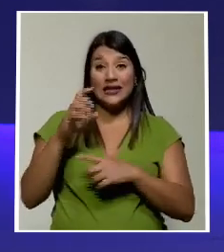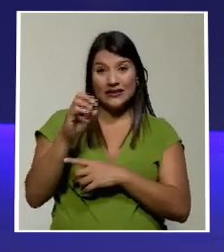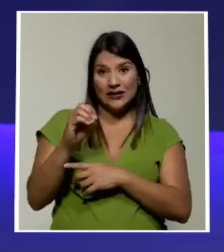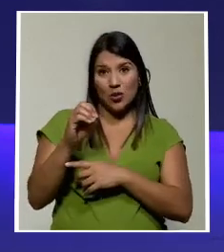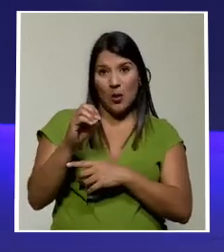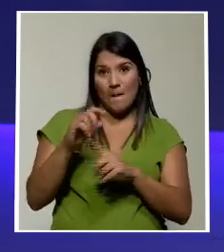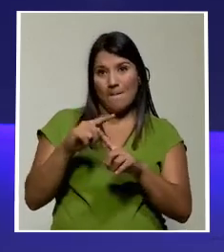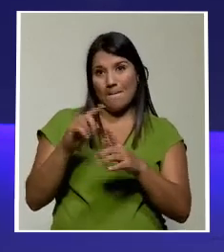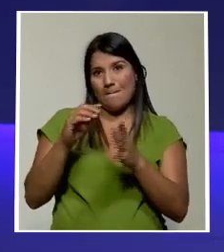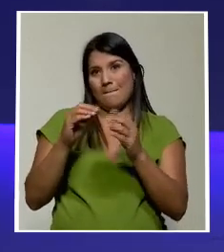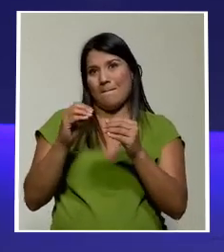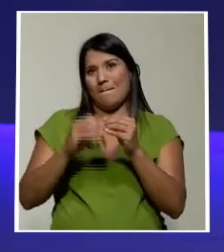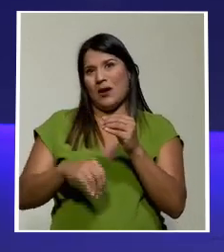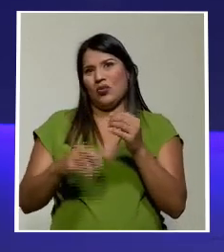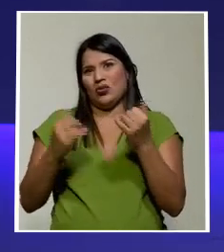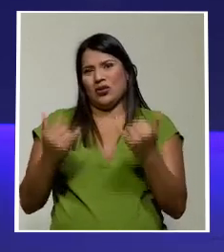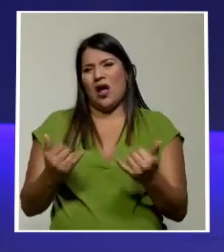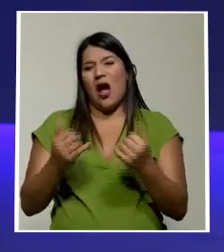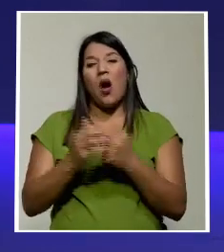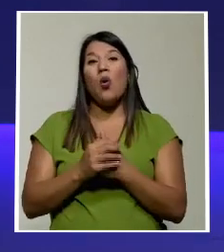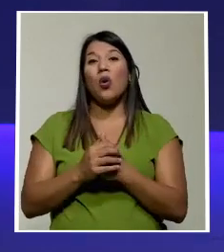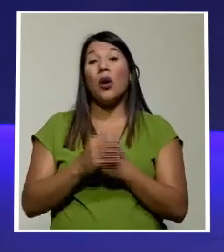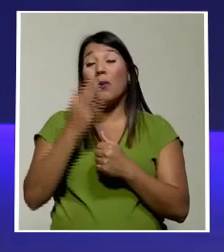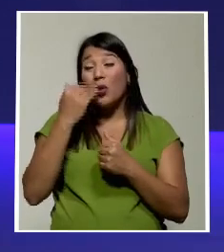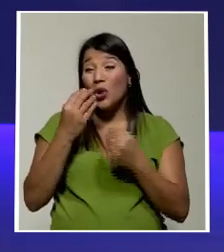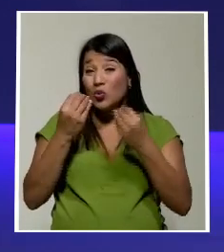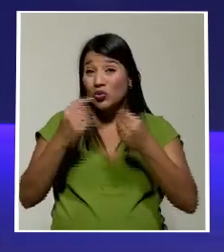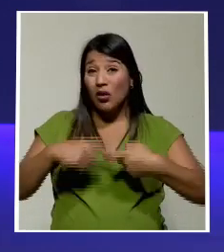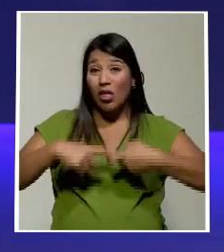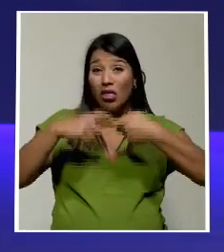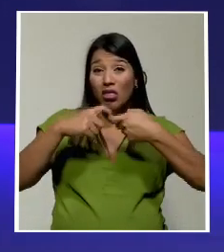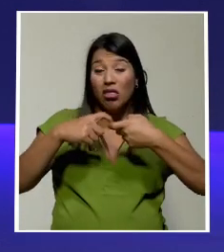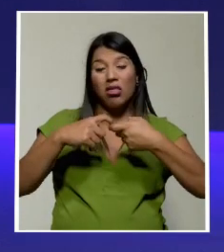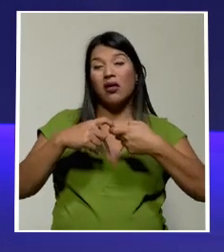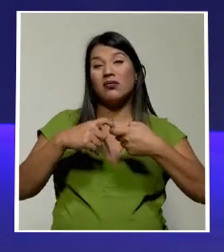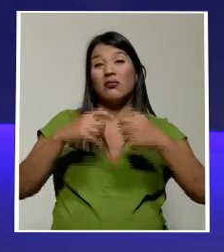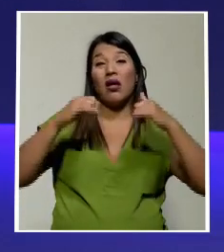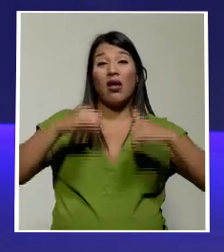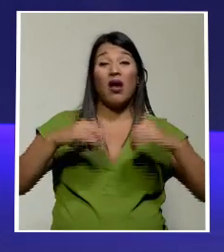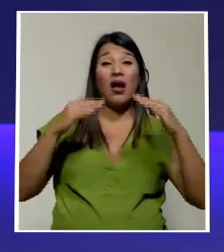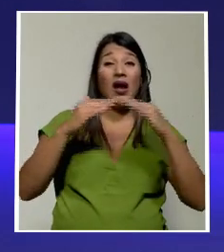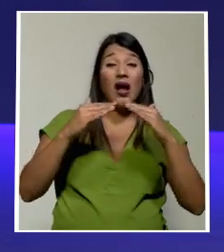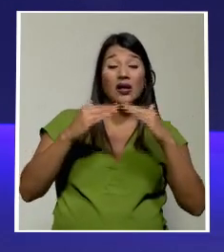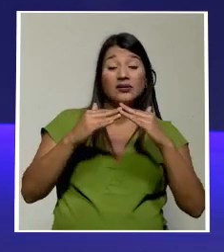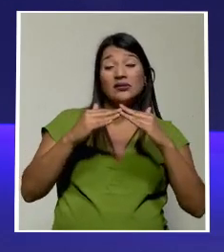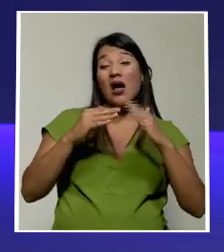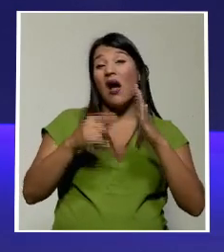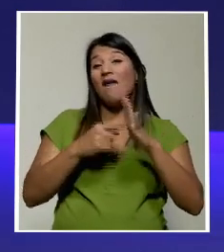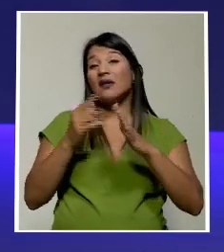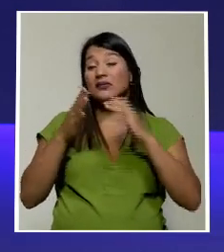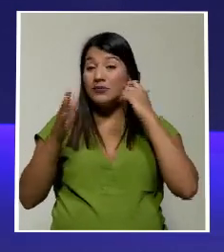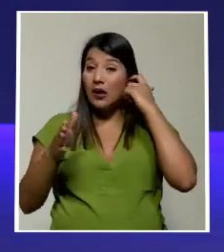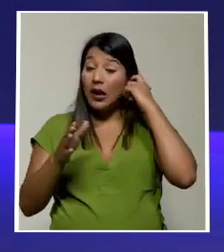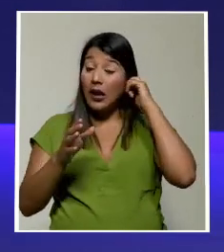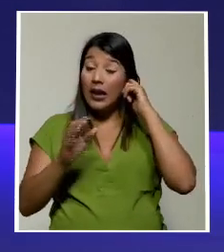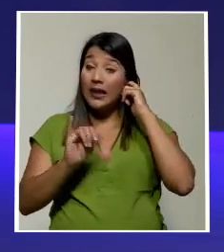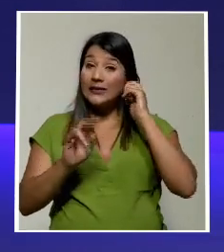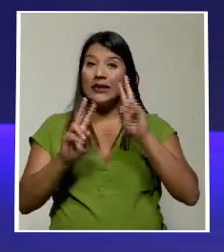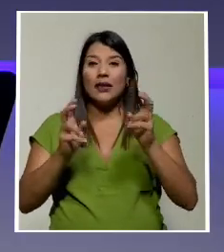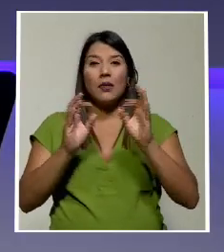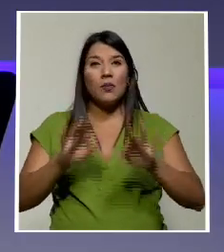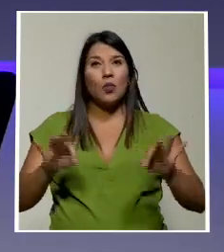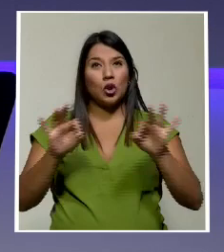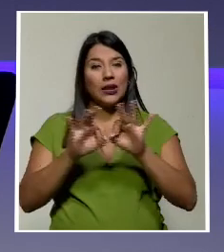que estamos de apagón educativo, donde el mismo Estado de la Educación ha señalado que este es un aspecto absolutamente esencial.